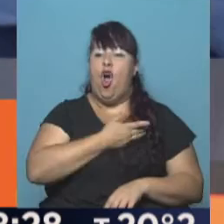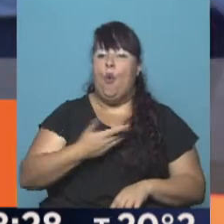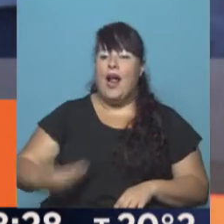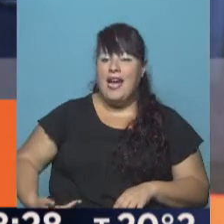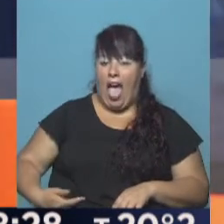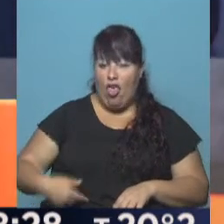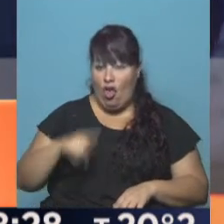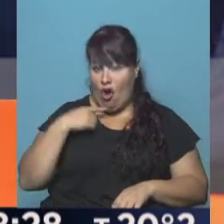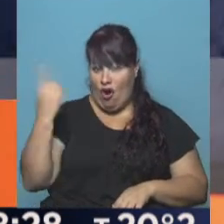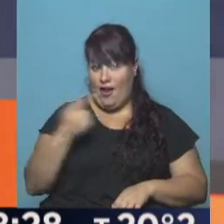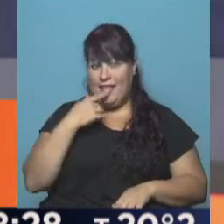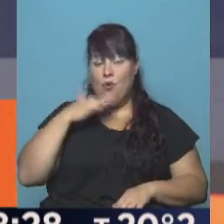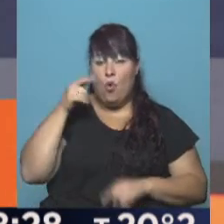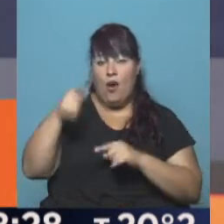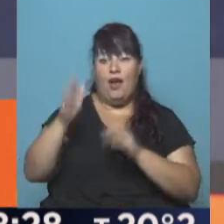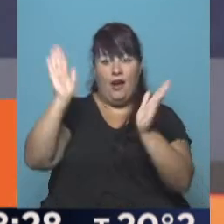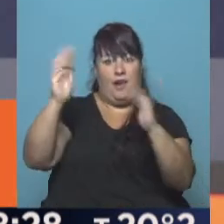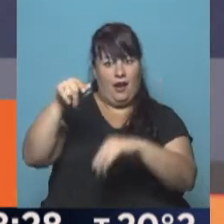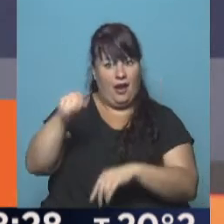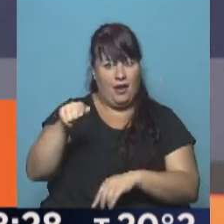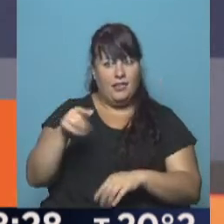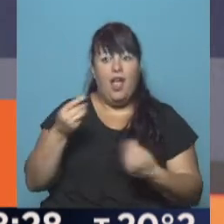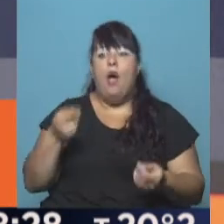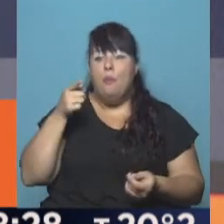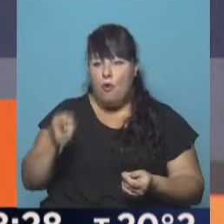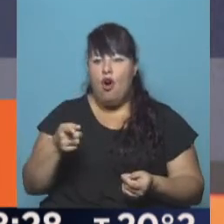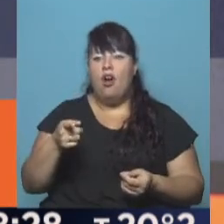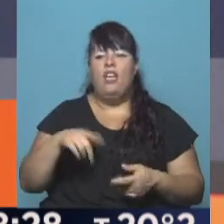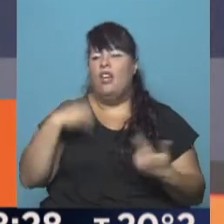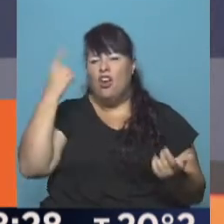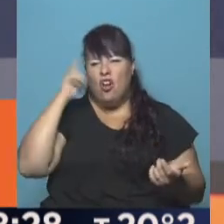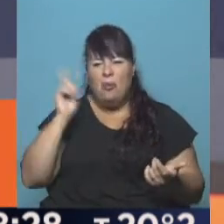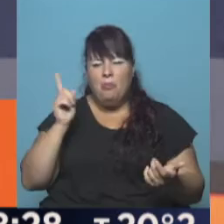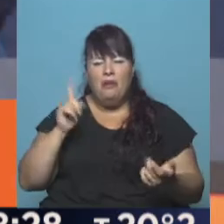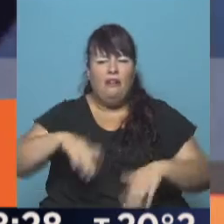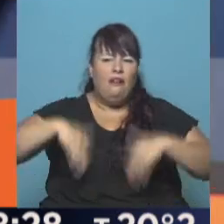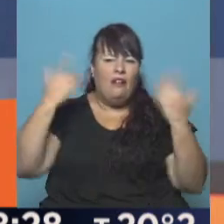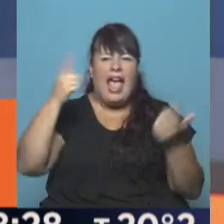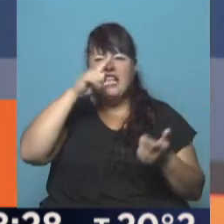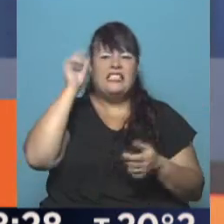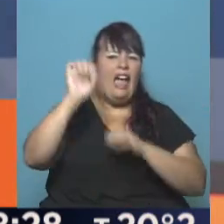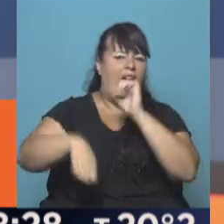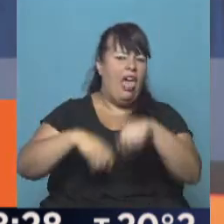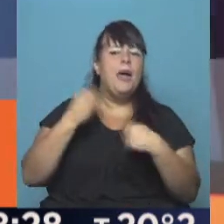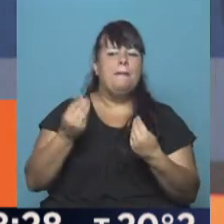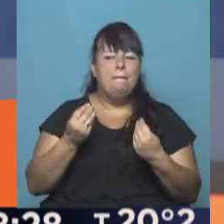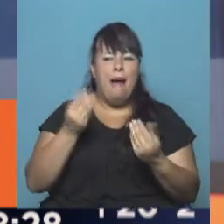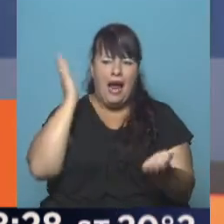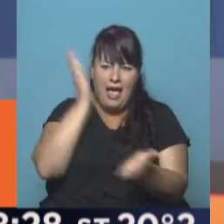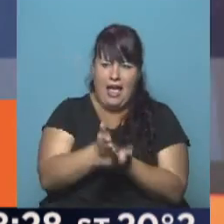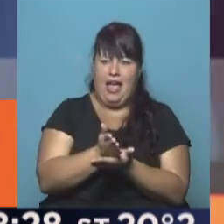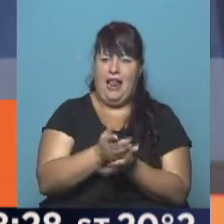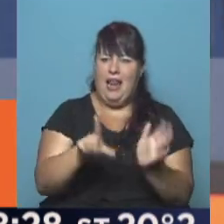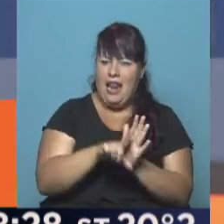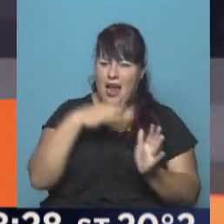como le decíamos los jujeños era ella porque había un desinterés total del estado para aplicar la